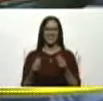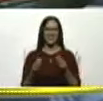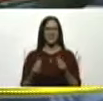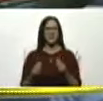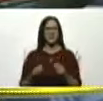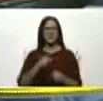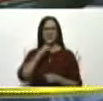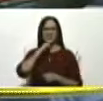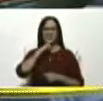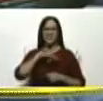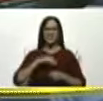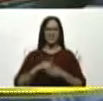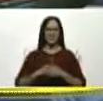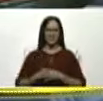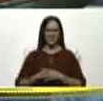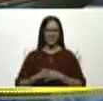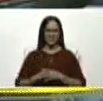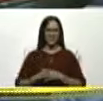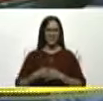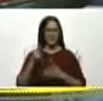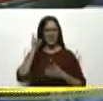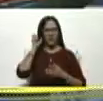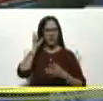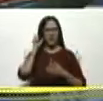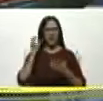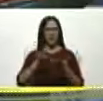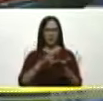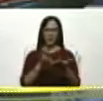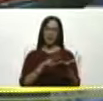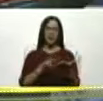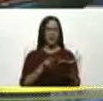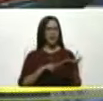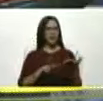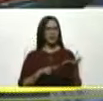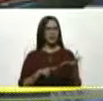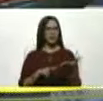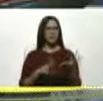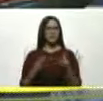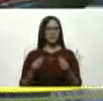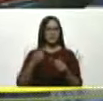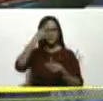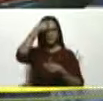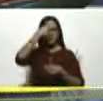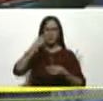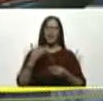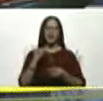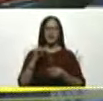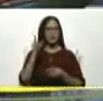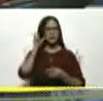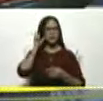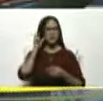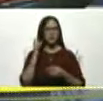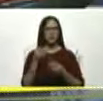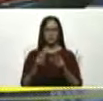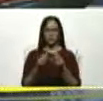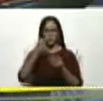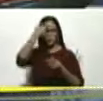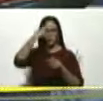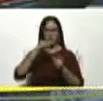mucha historia a la que escuchar, a la que leer, mucho pueblo al que escuchar, mucho pueblo al que seguir,